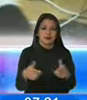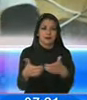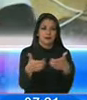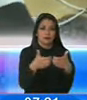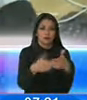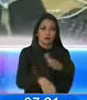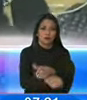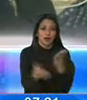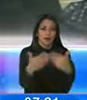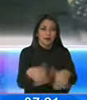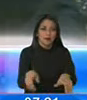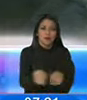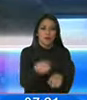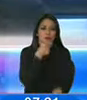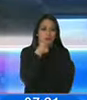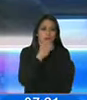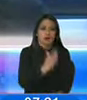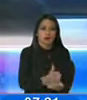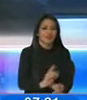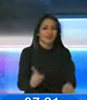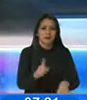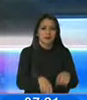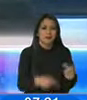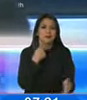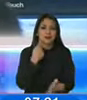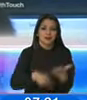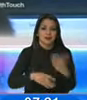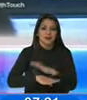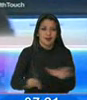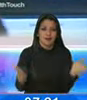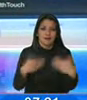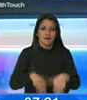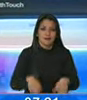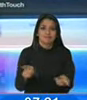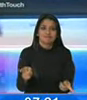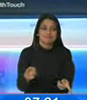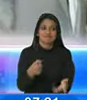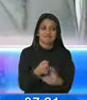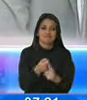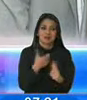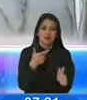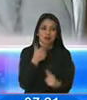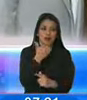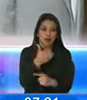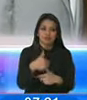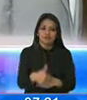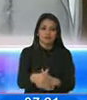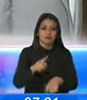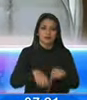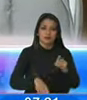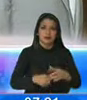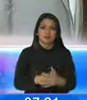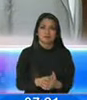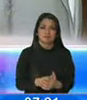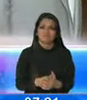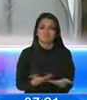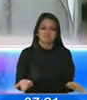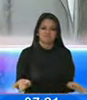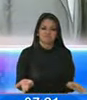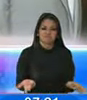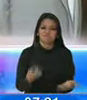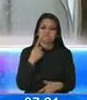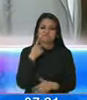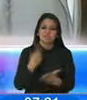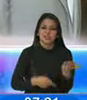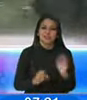hay llamados, pero ya no serán prácticamente, no tendrá ningún efecto en la práctica, Roberto. No será trascendental en todo